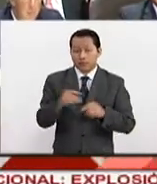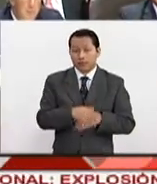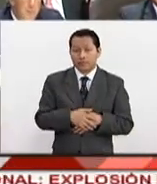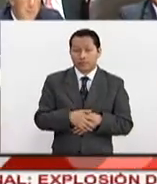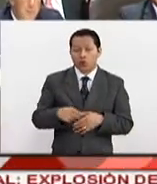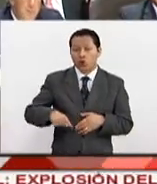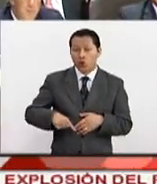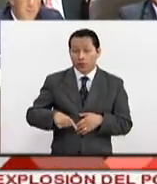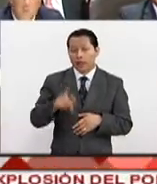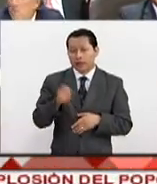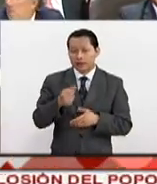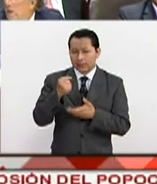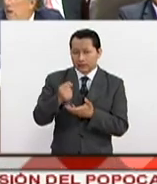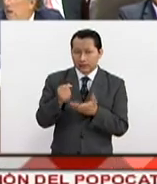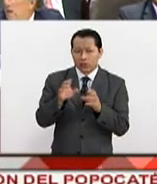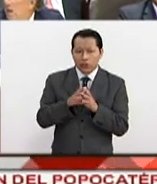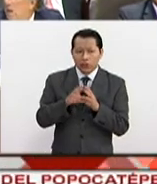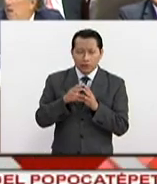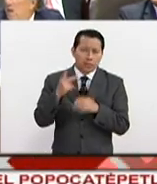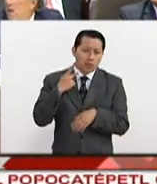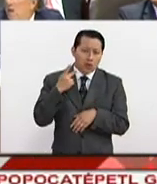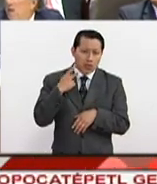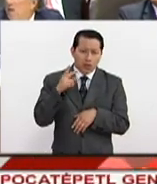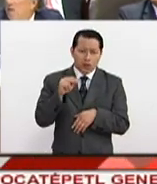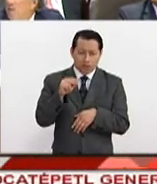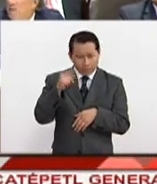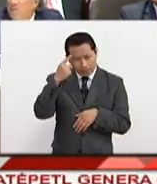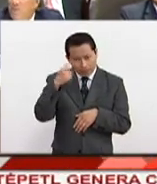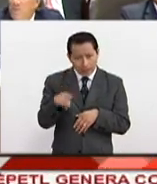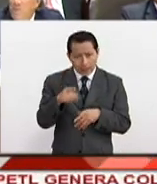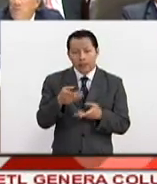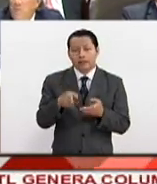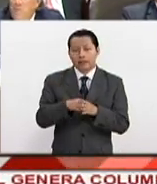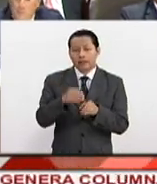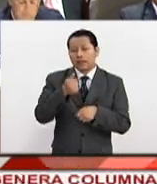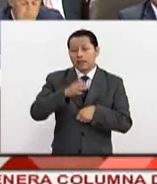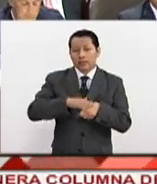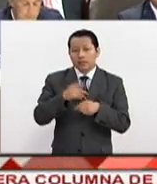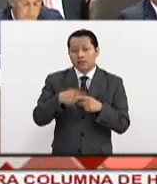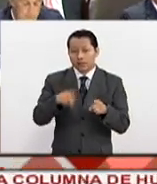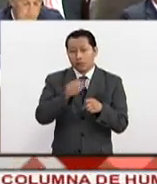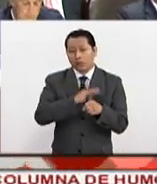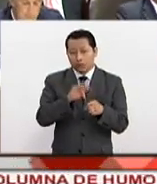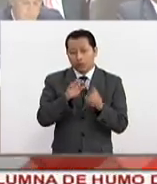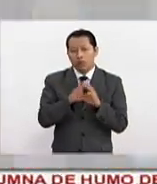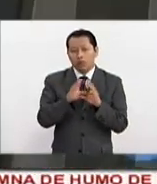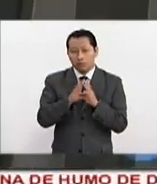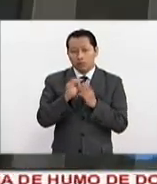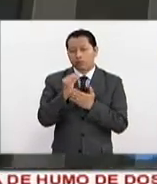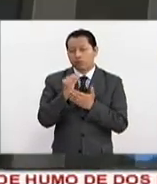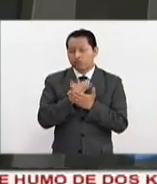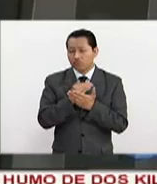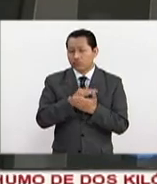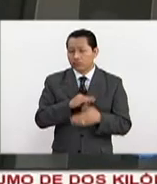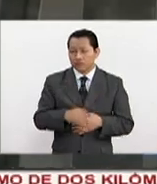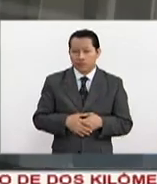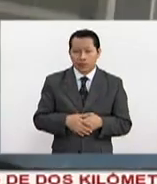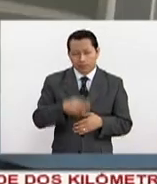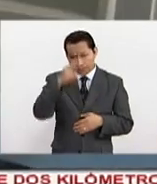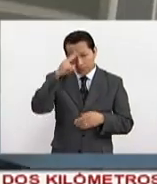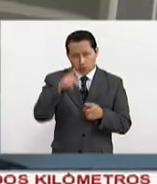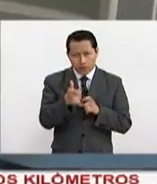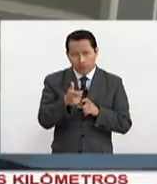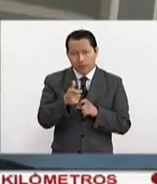presenta un paquete económico no político para el cierre de la administración. Por el contrario, se reduce el déficit. Para México al